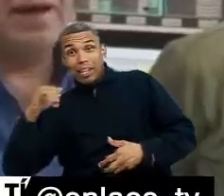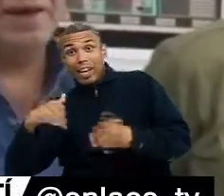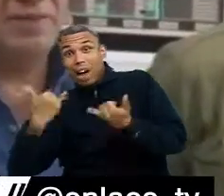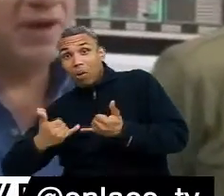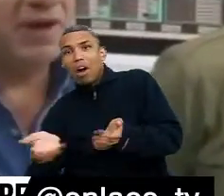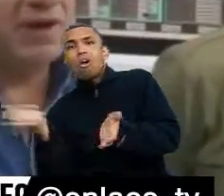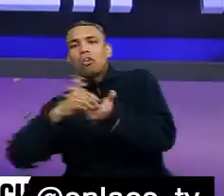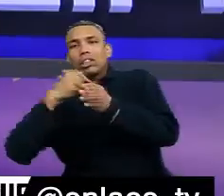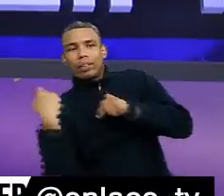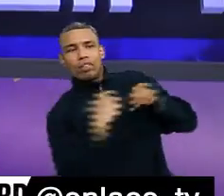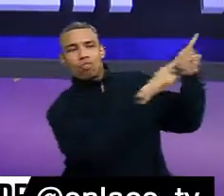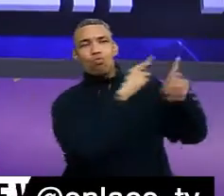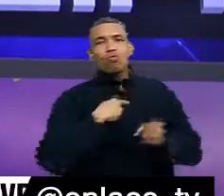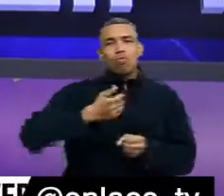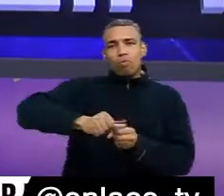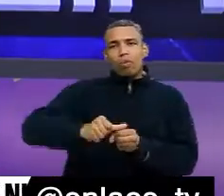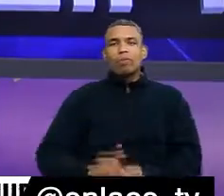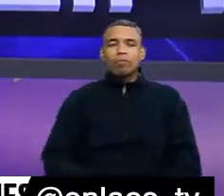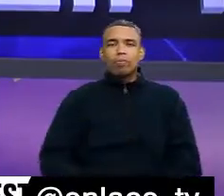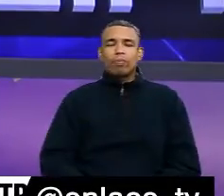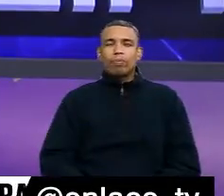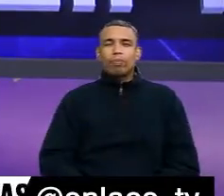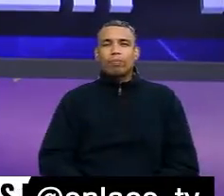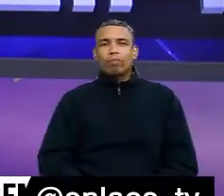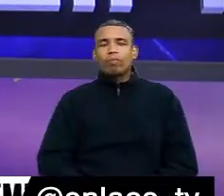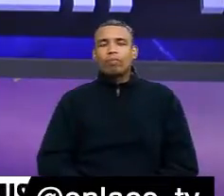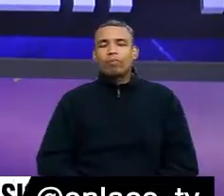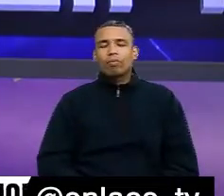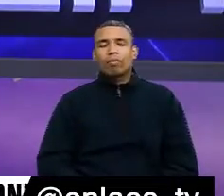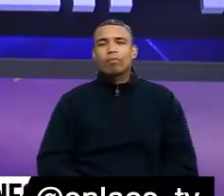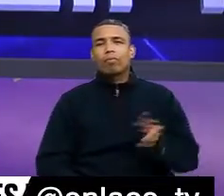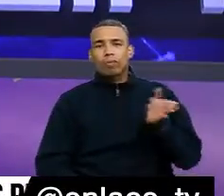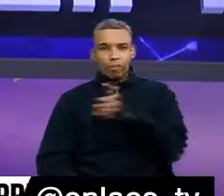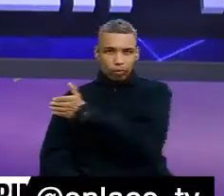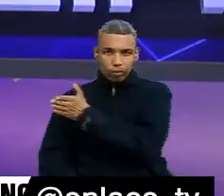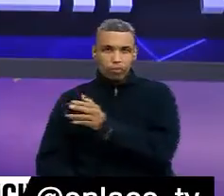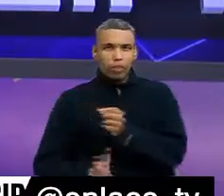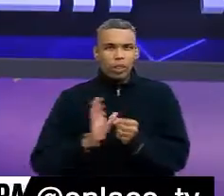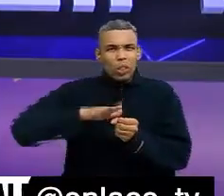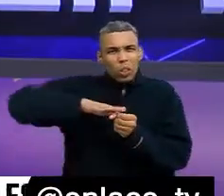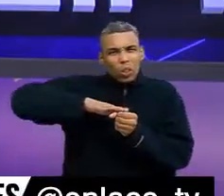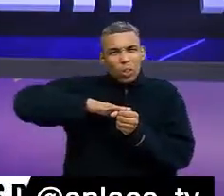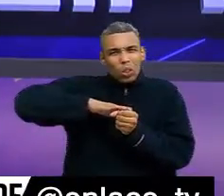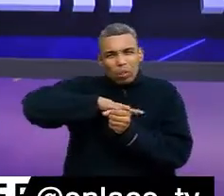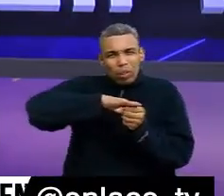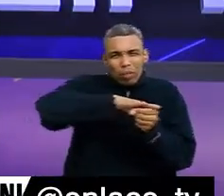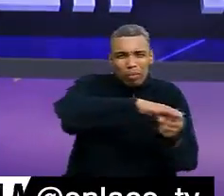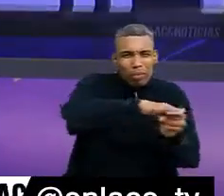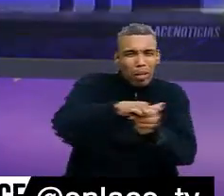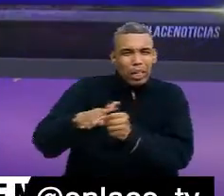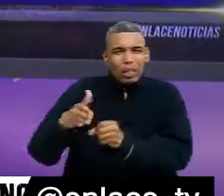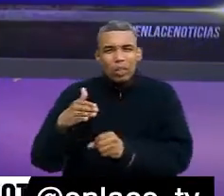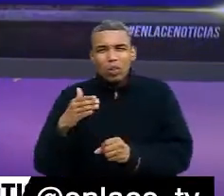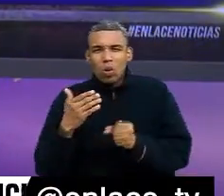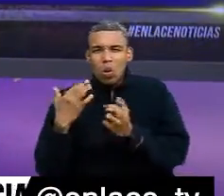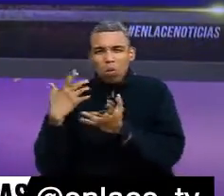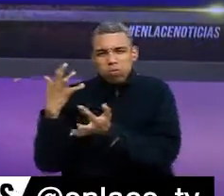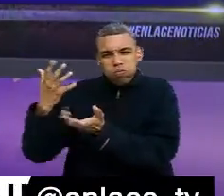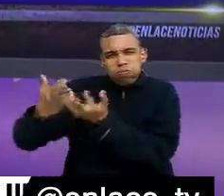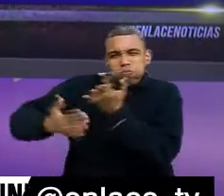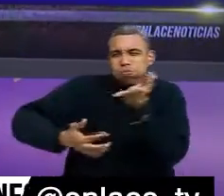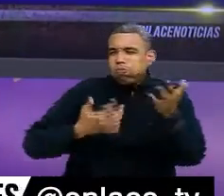país. En otras noticias, varios incendios y conatos fueron atendidos durante el fin de semana por organismos